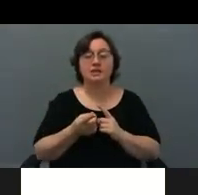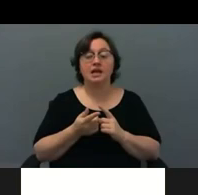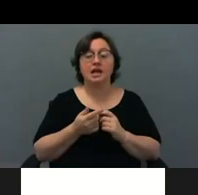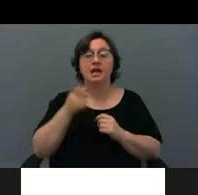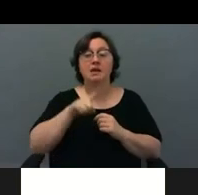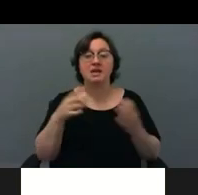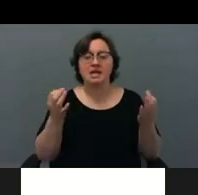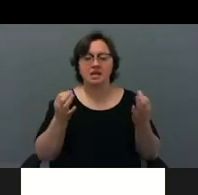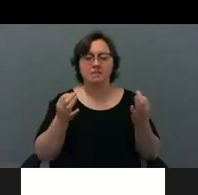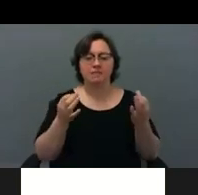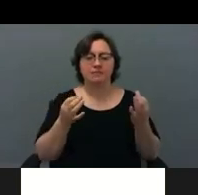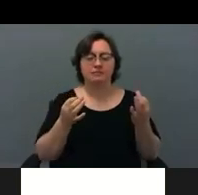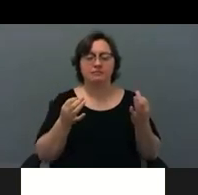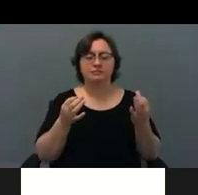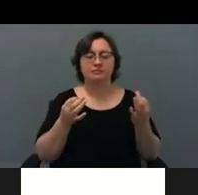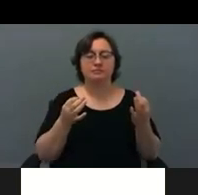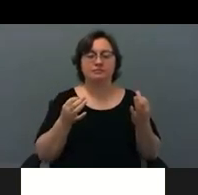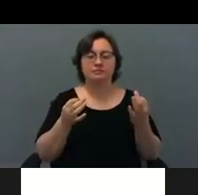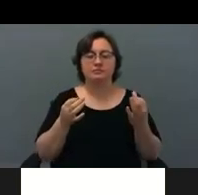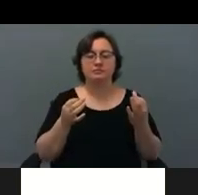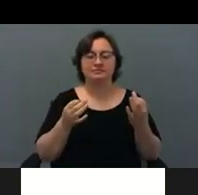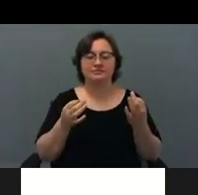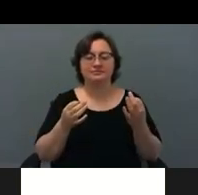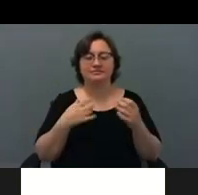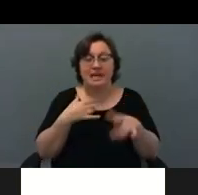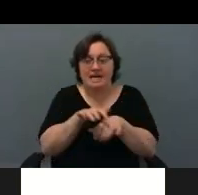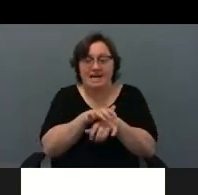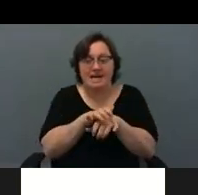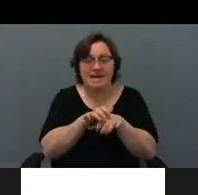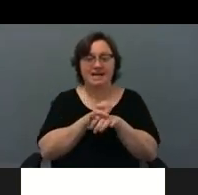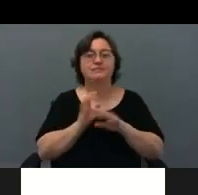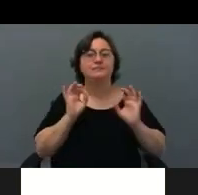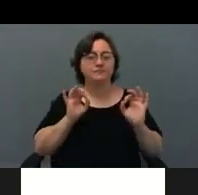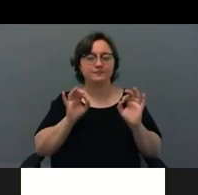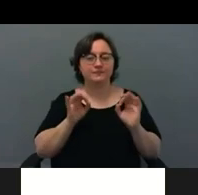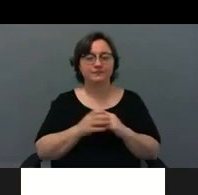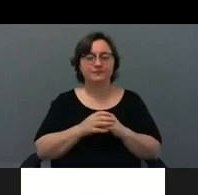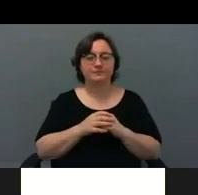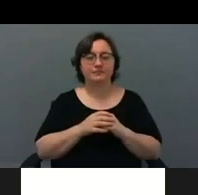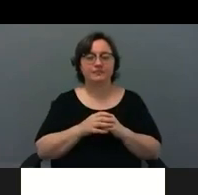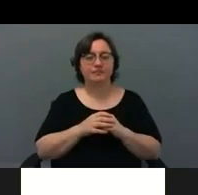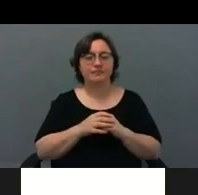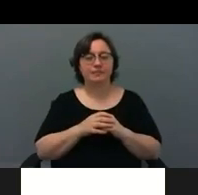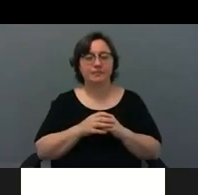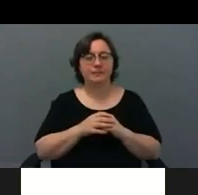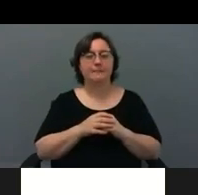también tenemos unas,